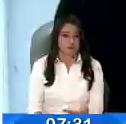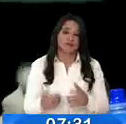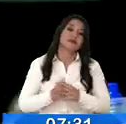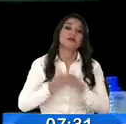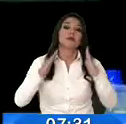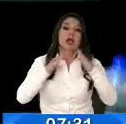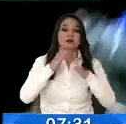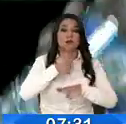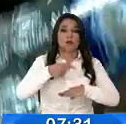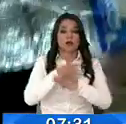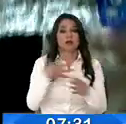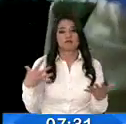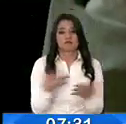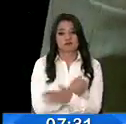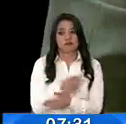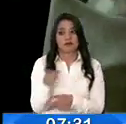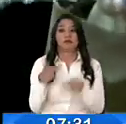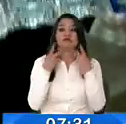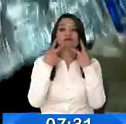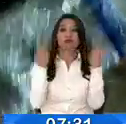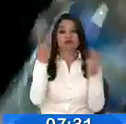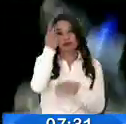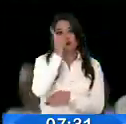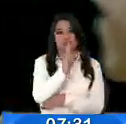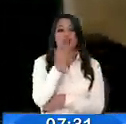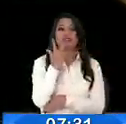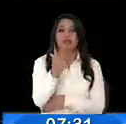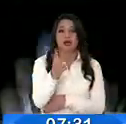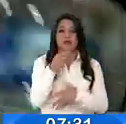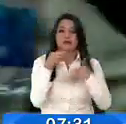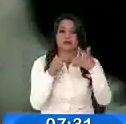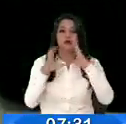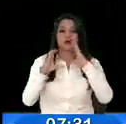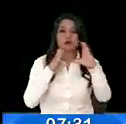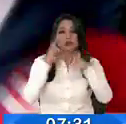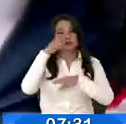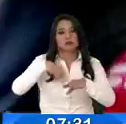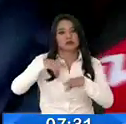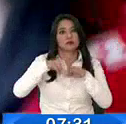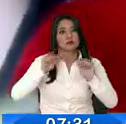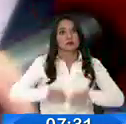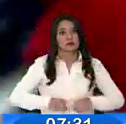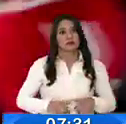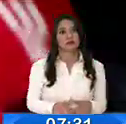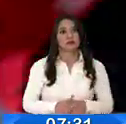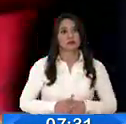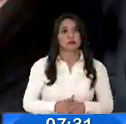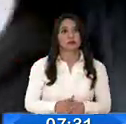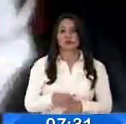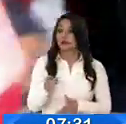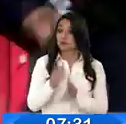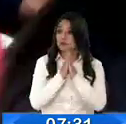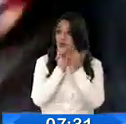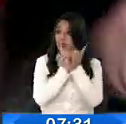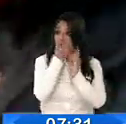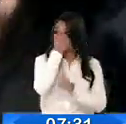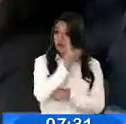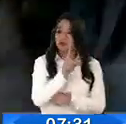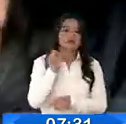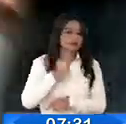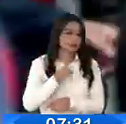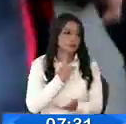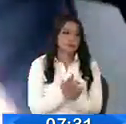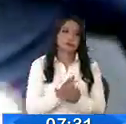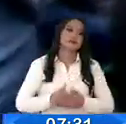guayas y que vicuña publique la sentencia en tres medios de comunicación a nivel nacional seguramente 16